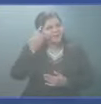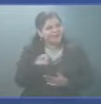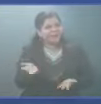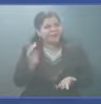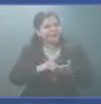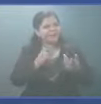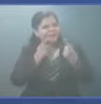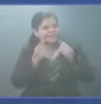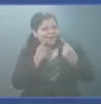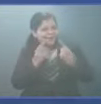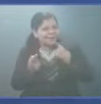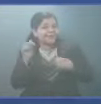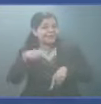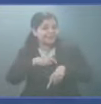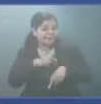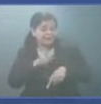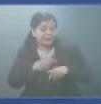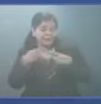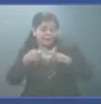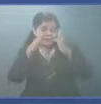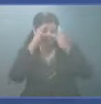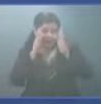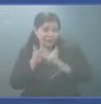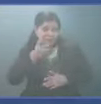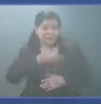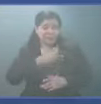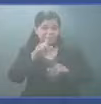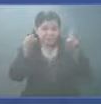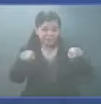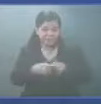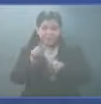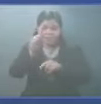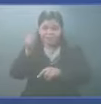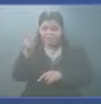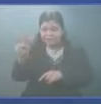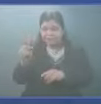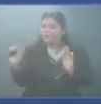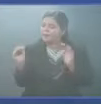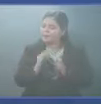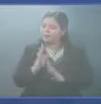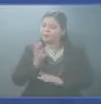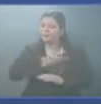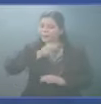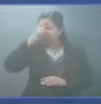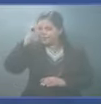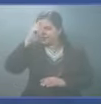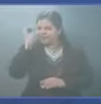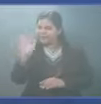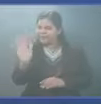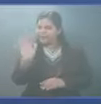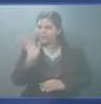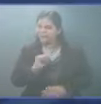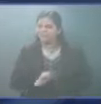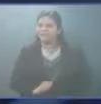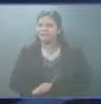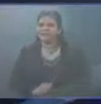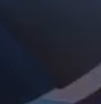día de mañana. Por el momento siga en Televisión Legislativa del Salvador, Radio Legislativa, con todo el trabajo de nuestros diputados. Hasta la próxima.